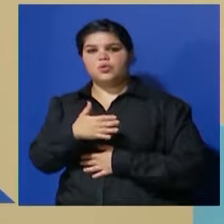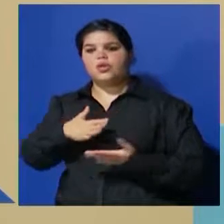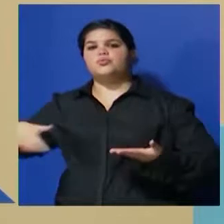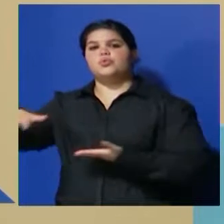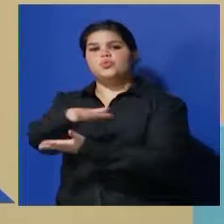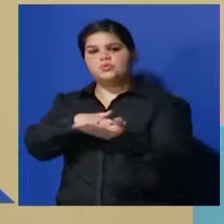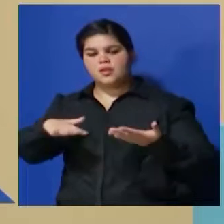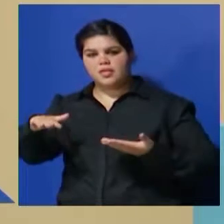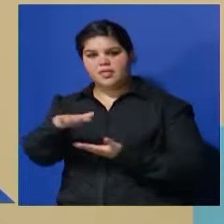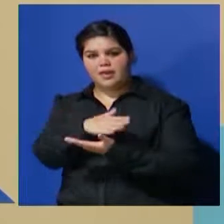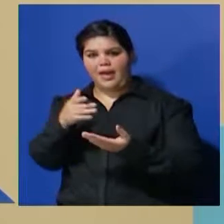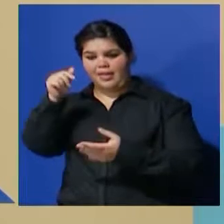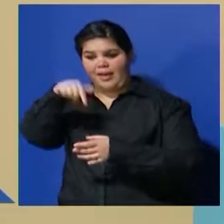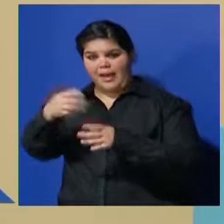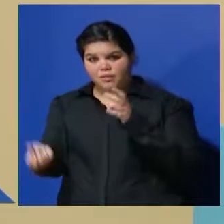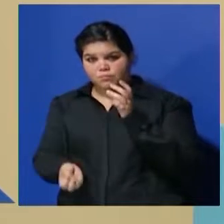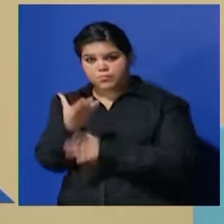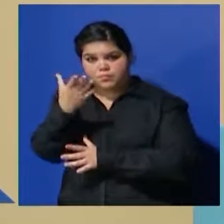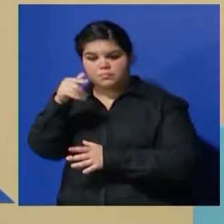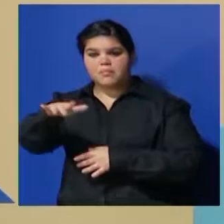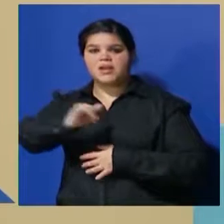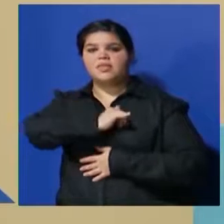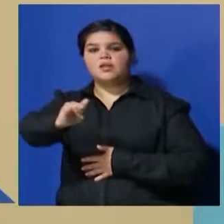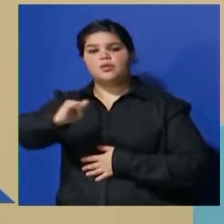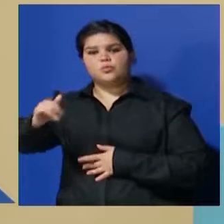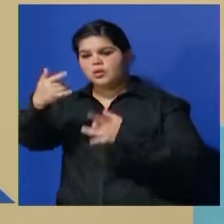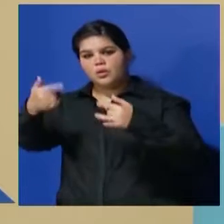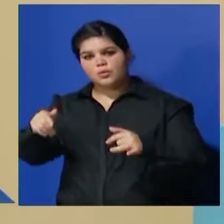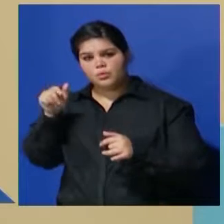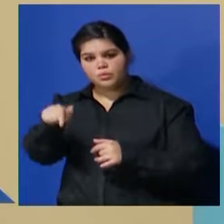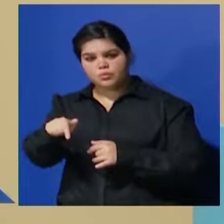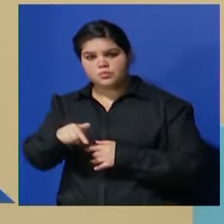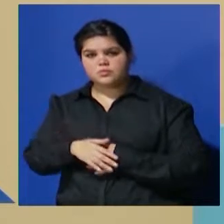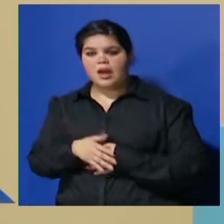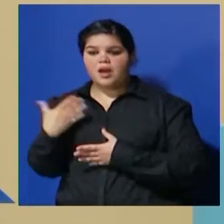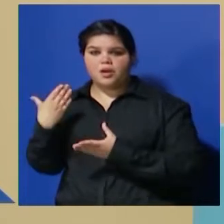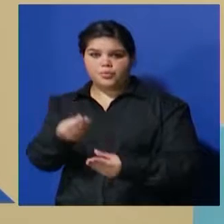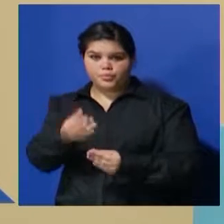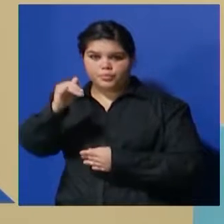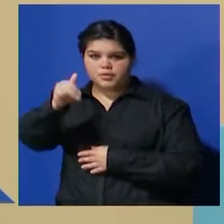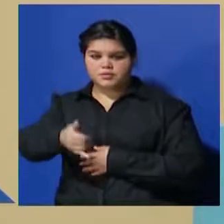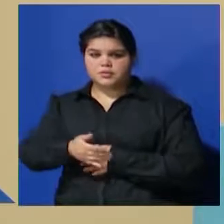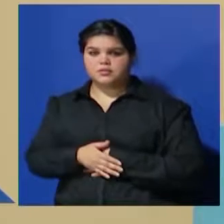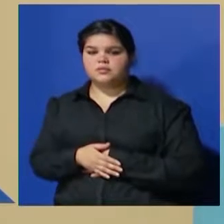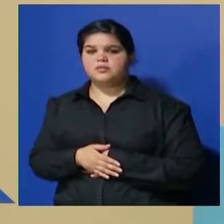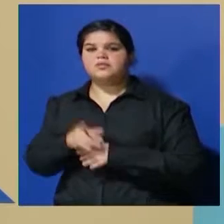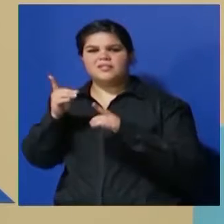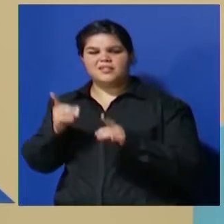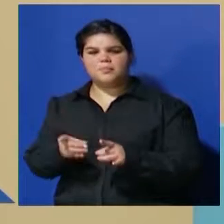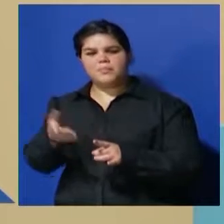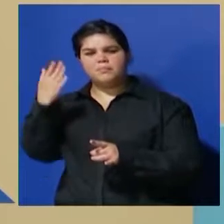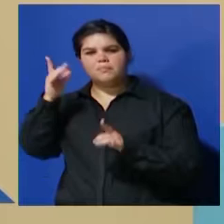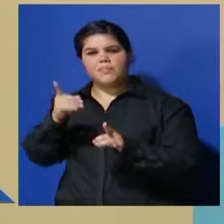sociedad para denunciar este tipo de casos, sí, relacionándolo con esto de la impunibilidad, de